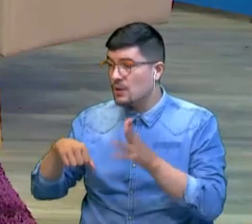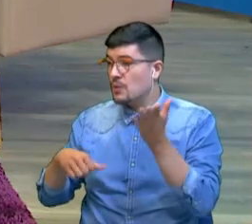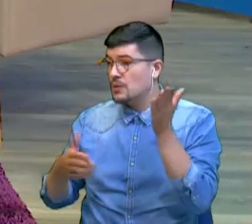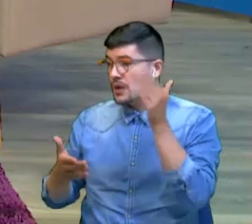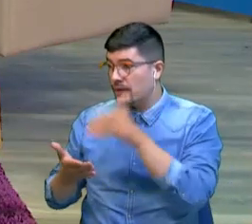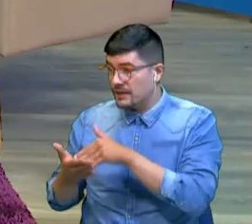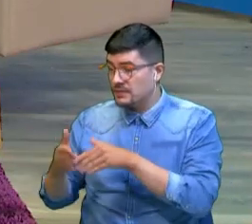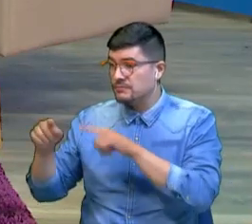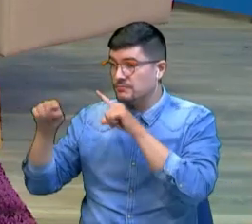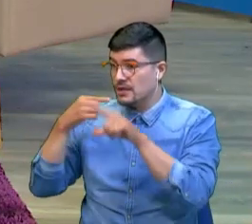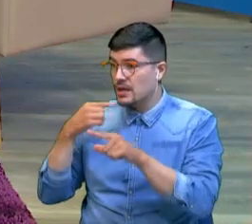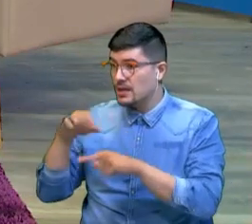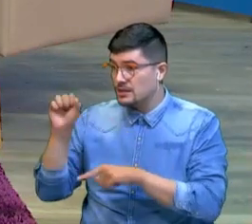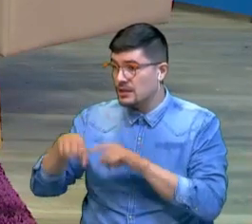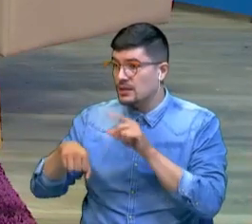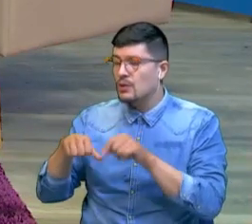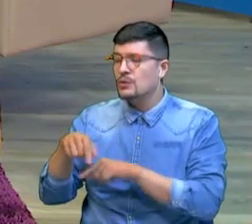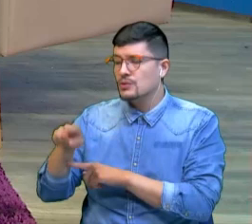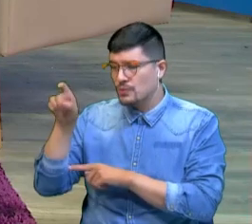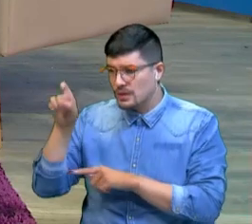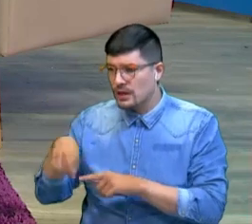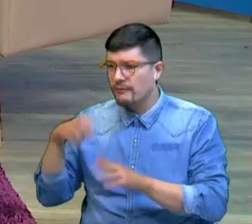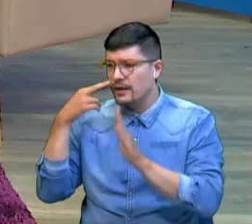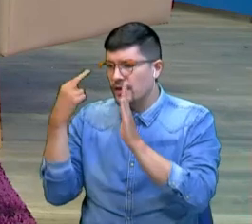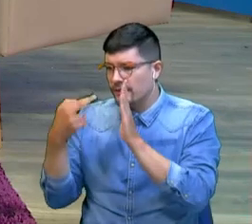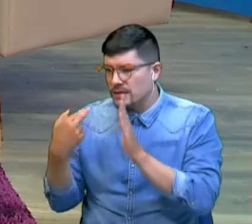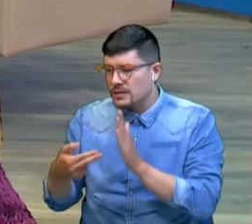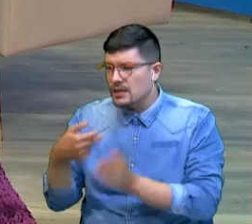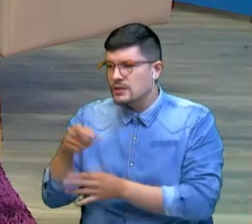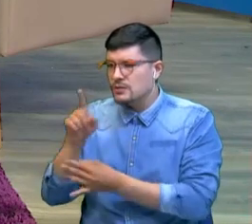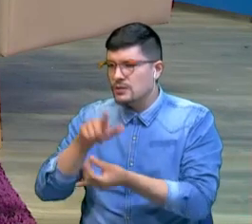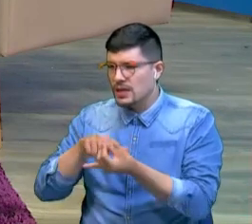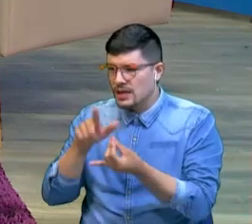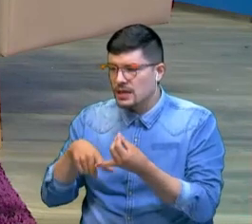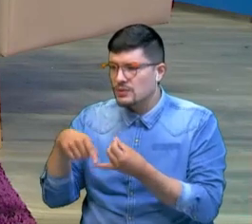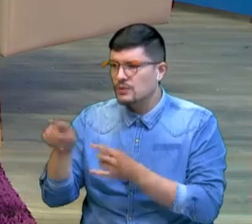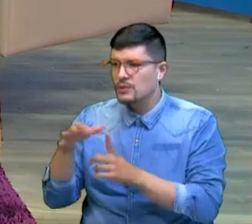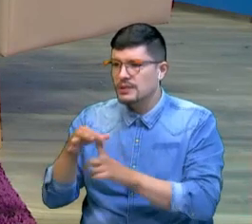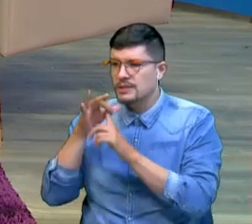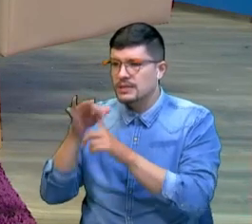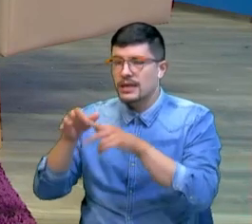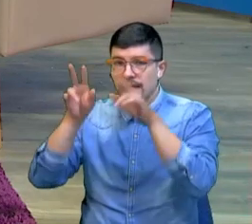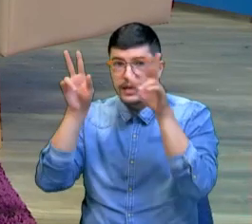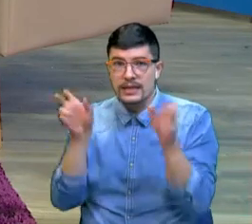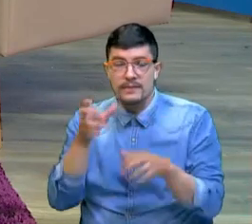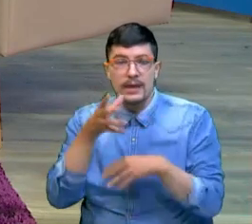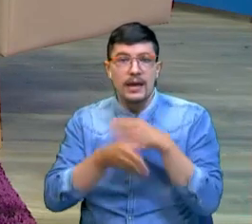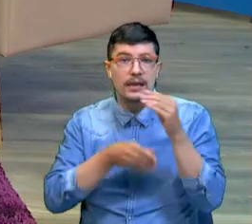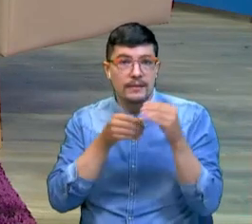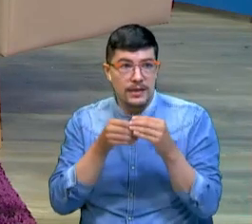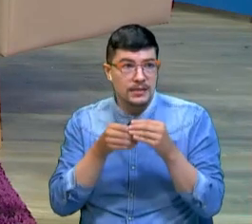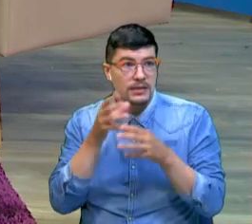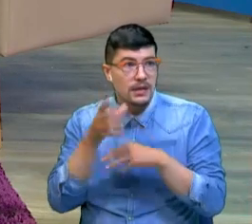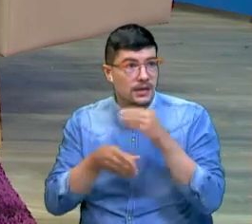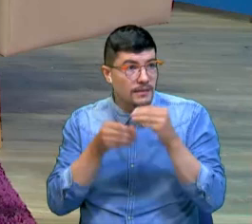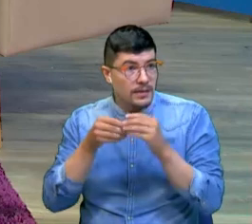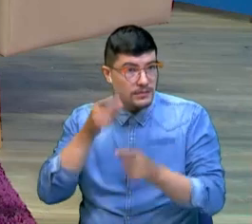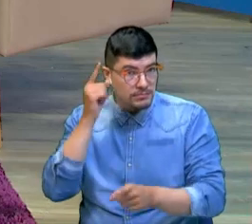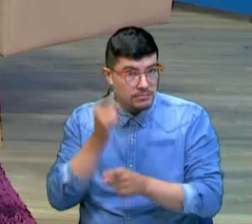con nosotros o no, debería hacer revisar su caso por un especialista en el tema y, de ser